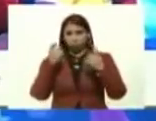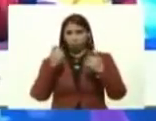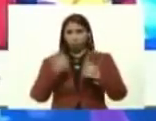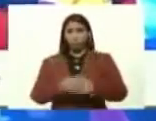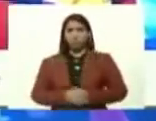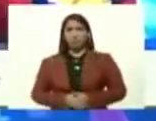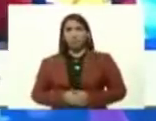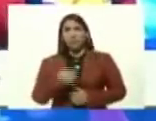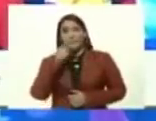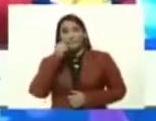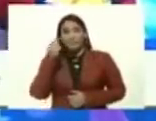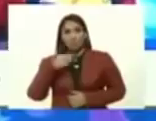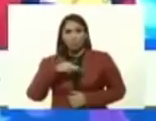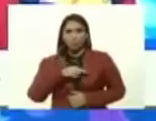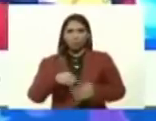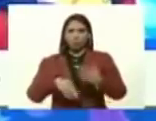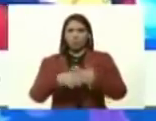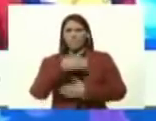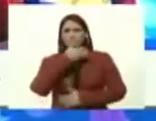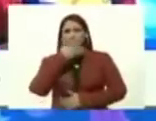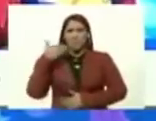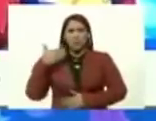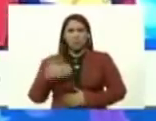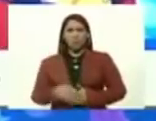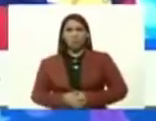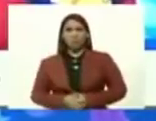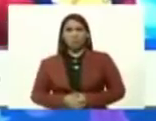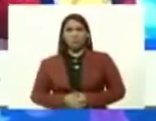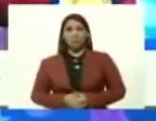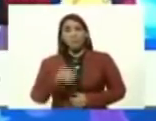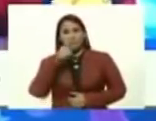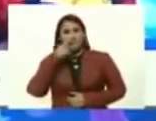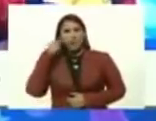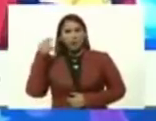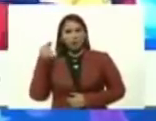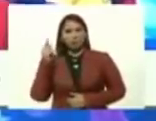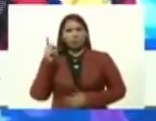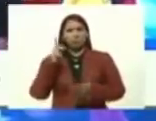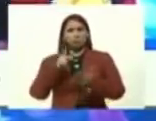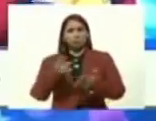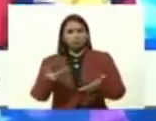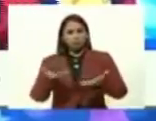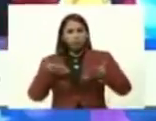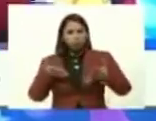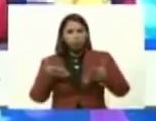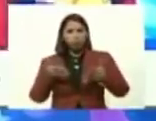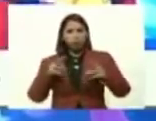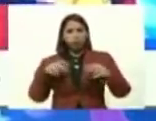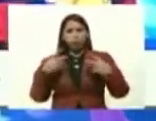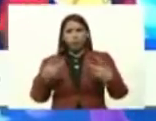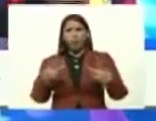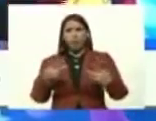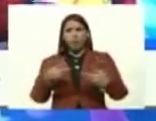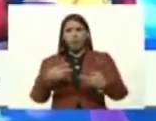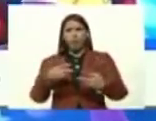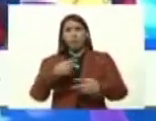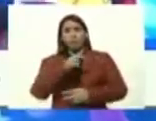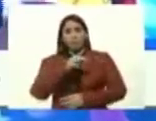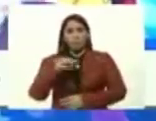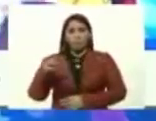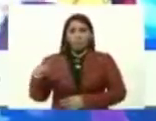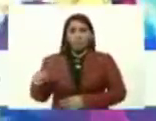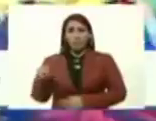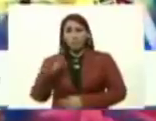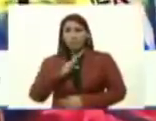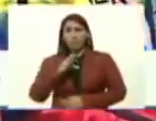en París nos va a ir mejor. Y en París van a llegar nuevas medallas de oro, de plata, de bronce, nuevos